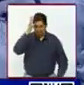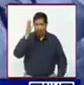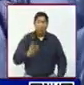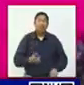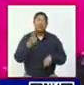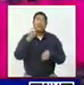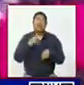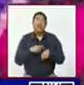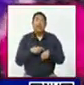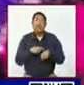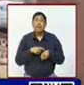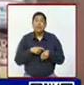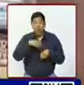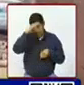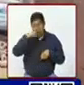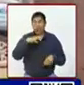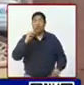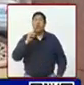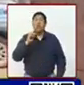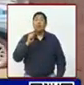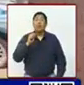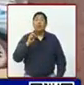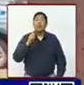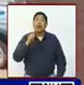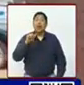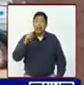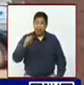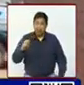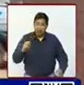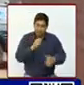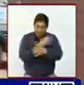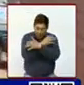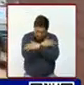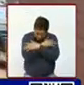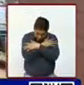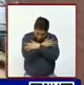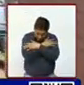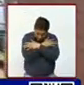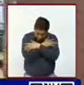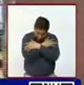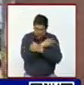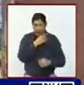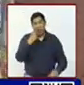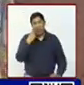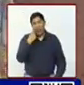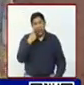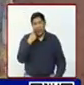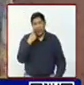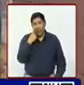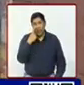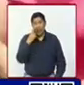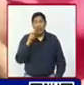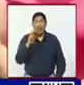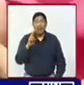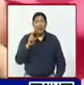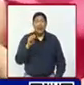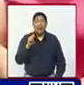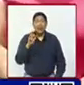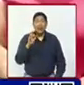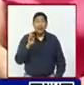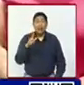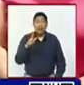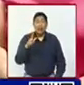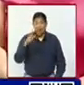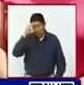Por primera vez, don Martín y Rafael se fundieron en un abrazo. Él no conocía a Rafael. Don Martín